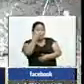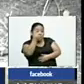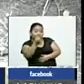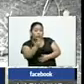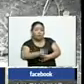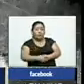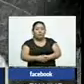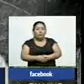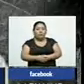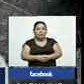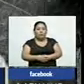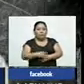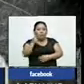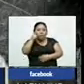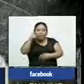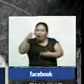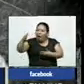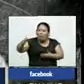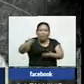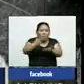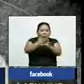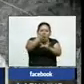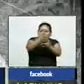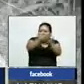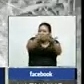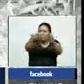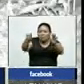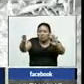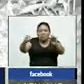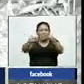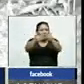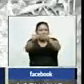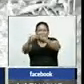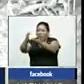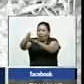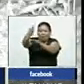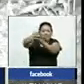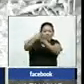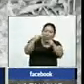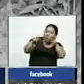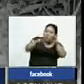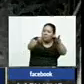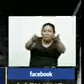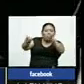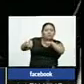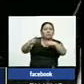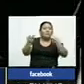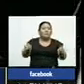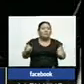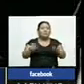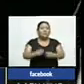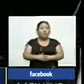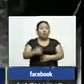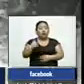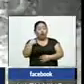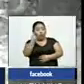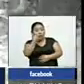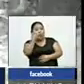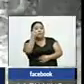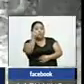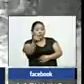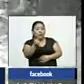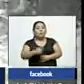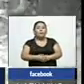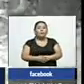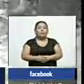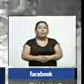se pasean algunas especies de animales. Animales que yo he logrado observar es como